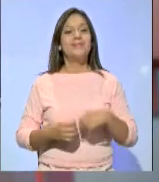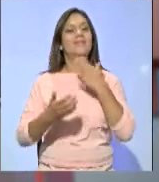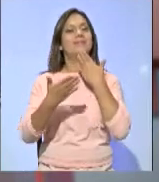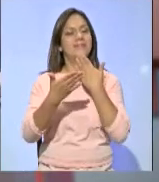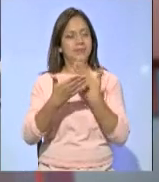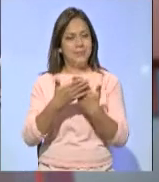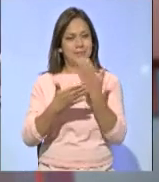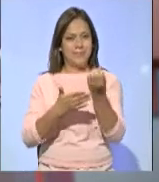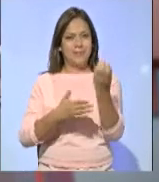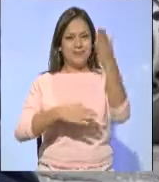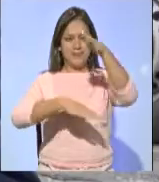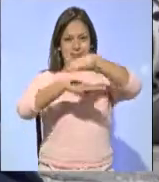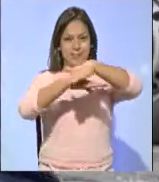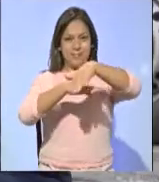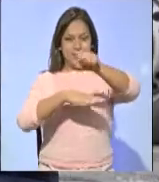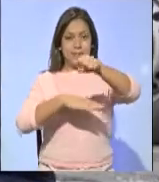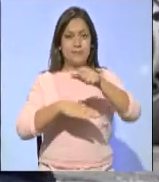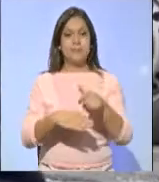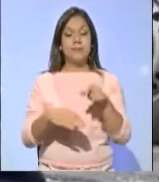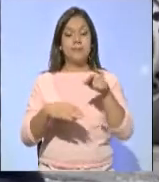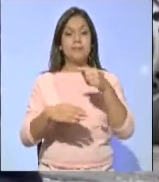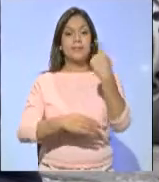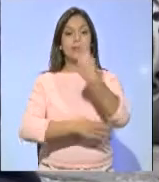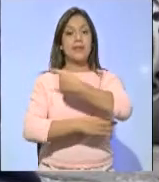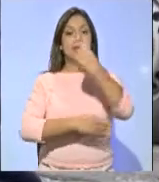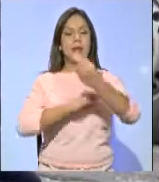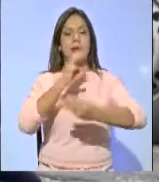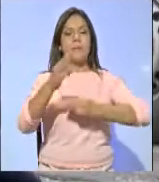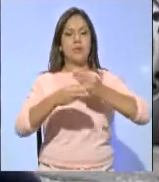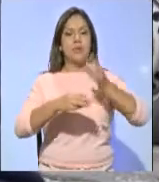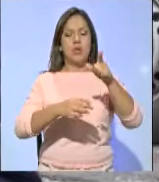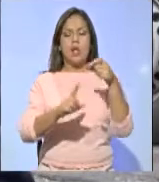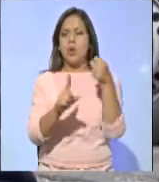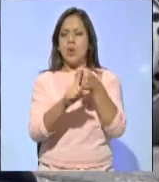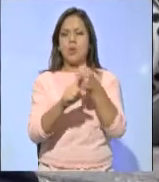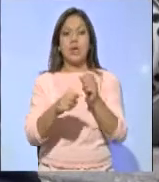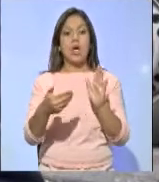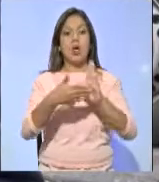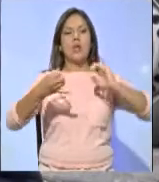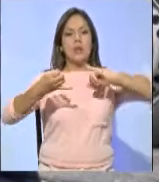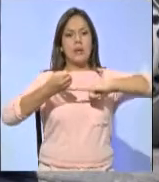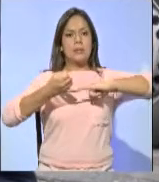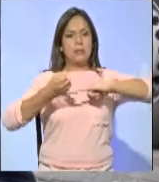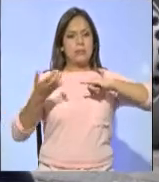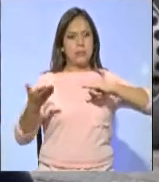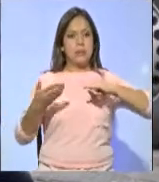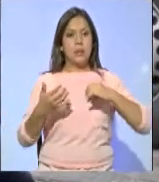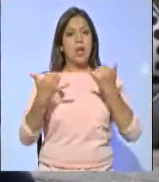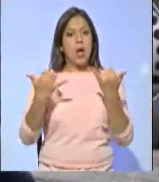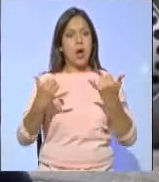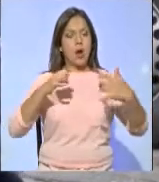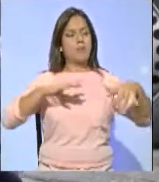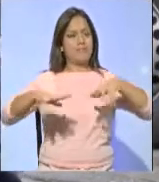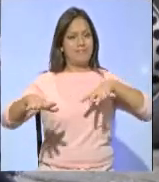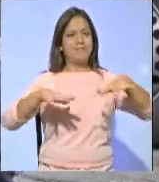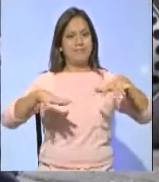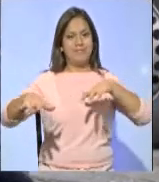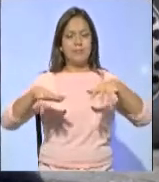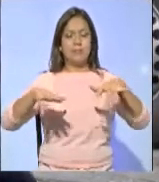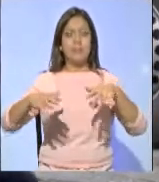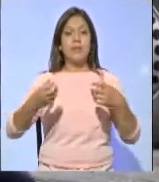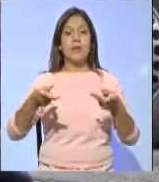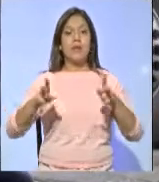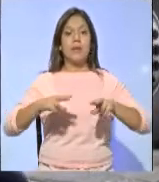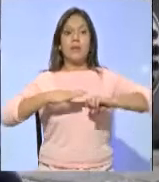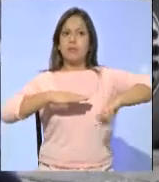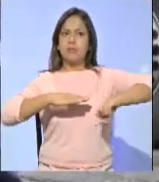Gracias, ¿qué tal? Muy buenas tardes. En el marco del Día Mundial de Lucha contra el SIDA, el día de hoy se realizarán varias actividades, también una campaña